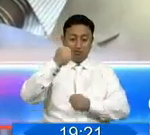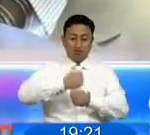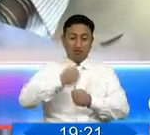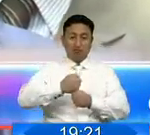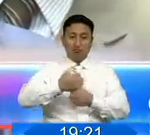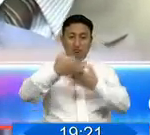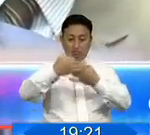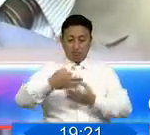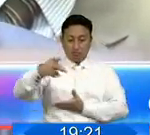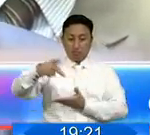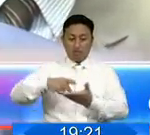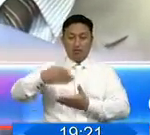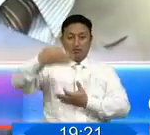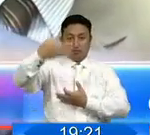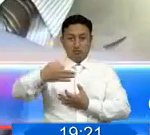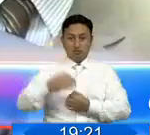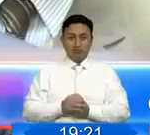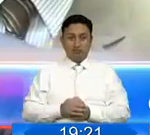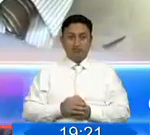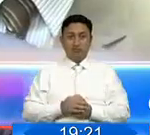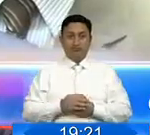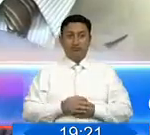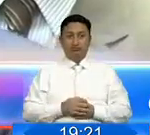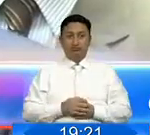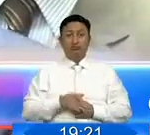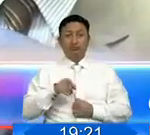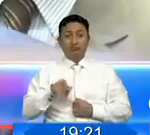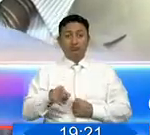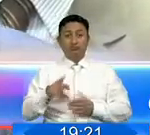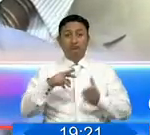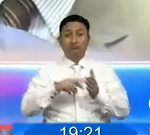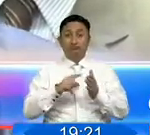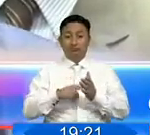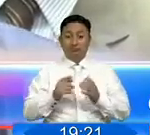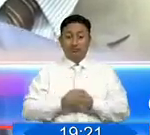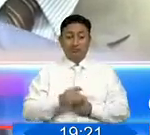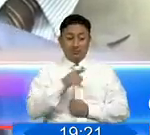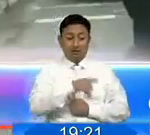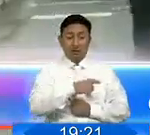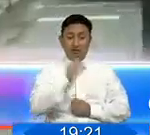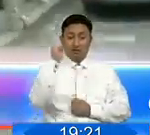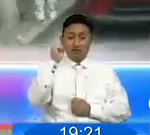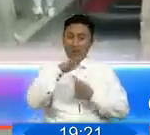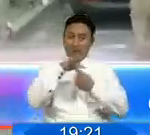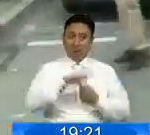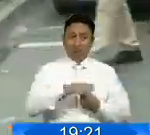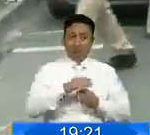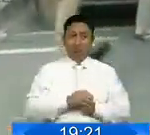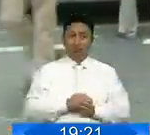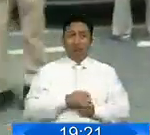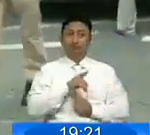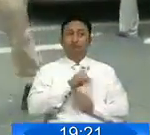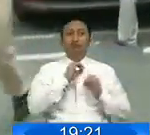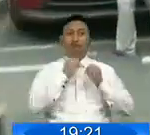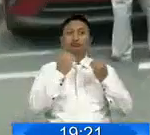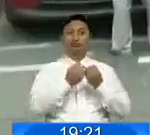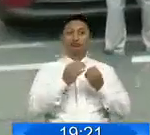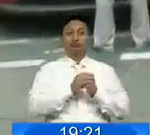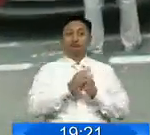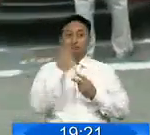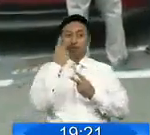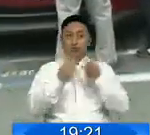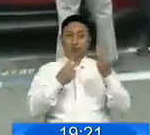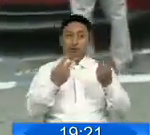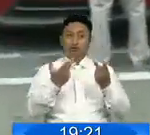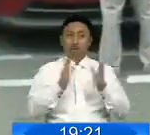justo con una remuneración justa y a tiempo. Entonces eso es básicamente lo que se ha vulnerado. Por lo que el organismo será veedor y